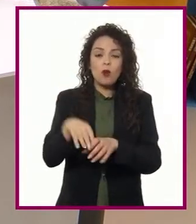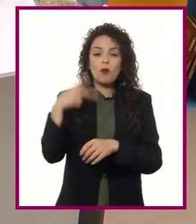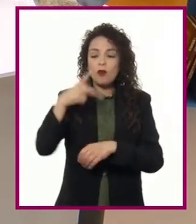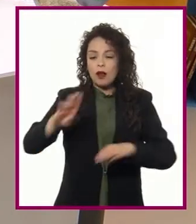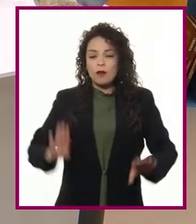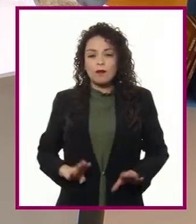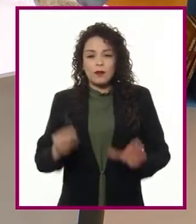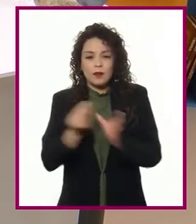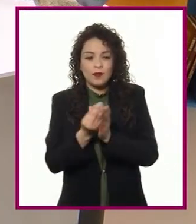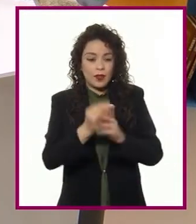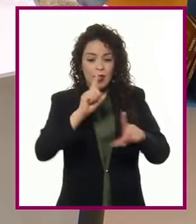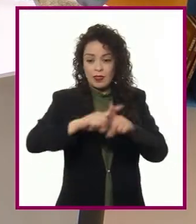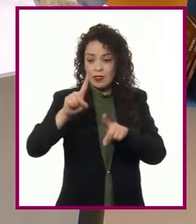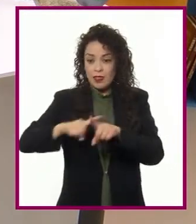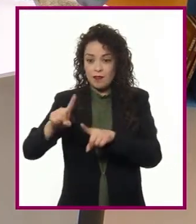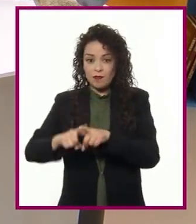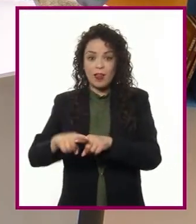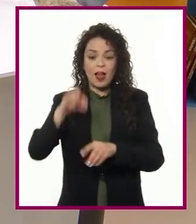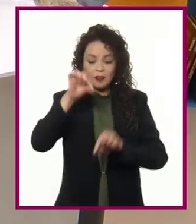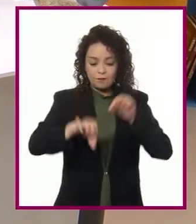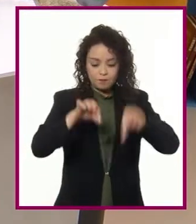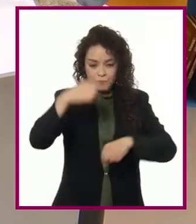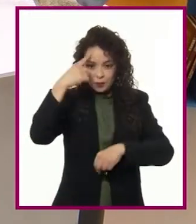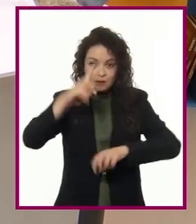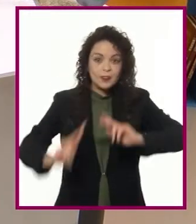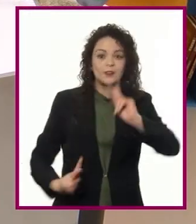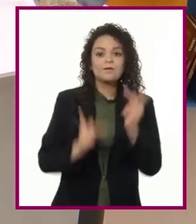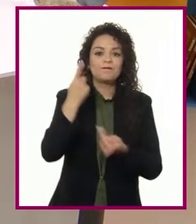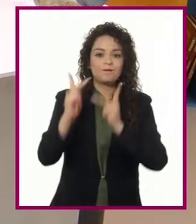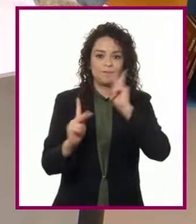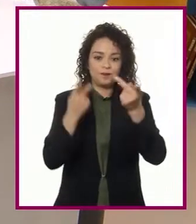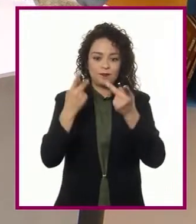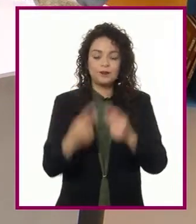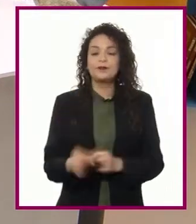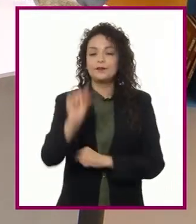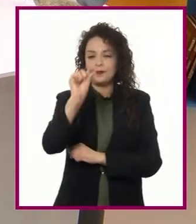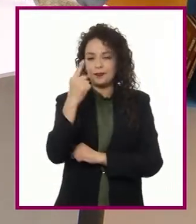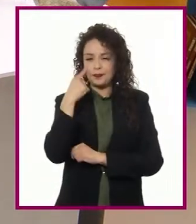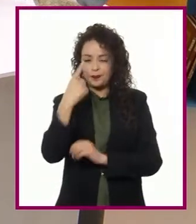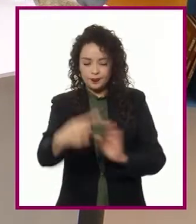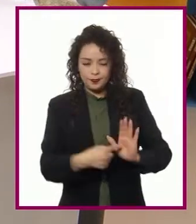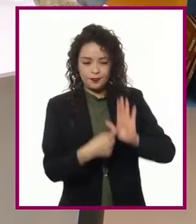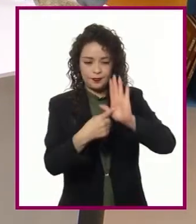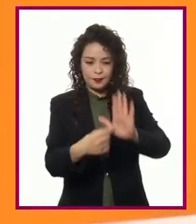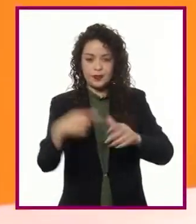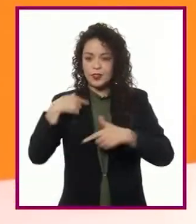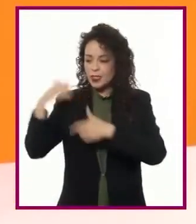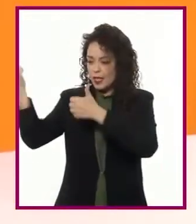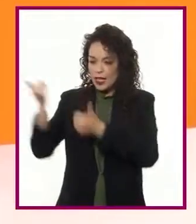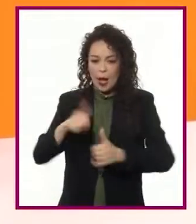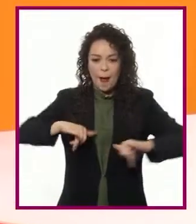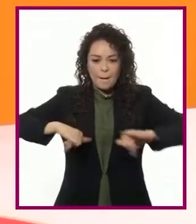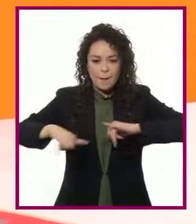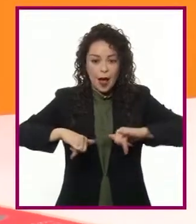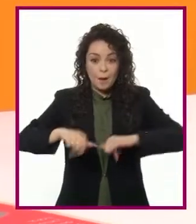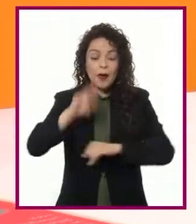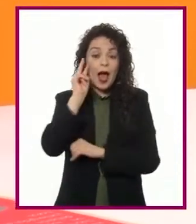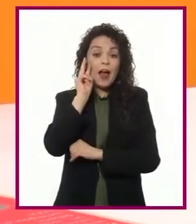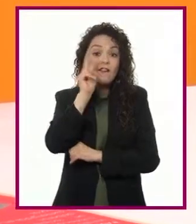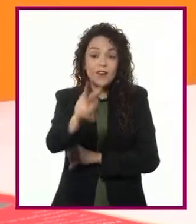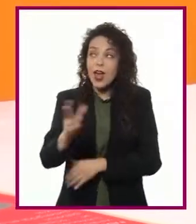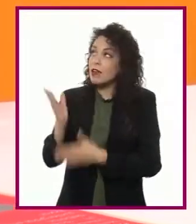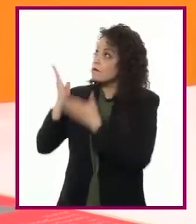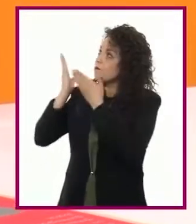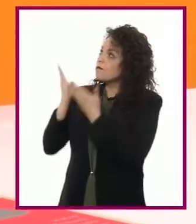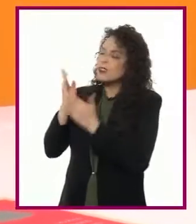Mira, traje este mapa. Vamos a observar. Veamos. Habla sobre